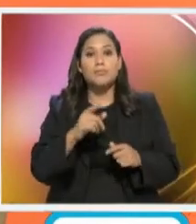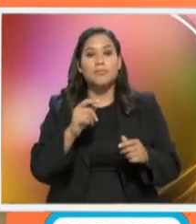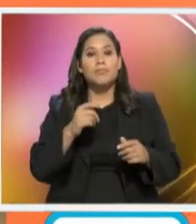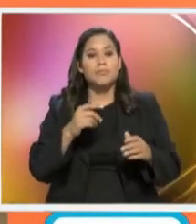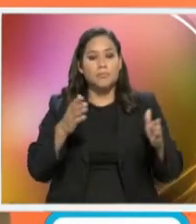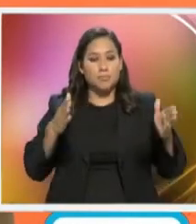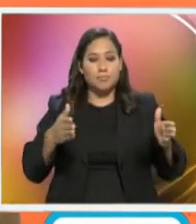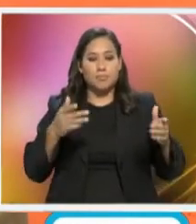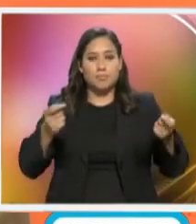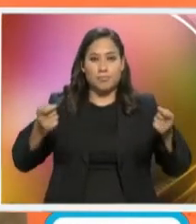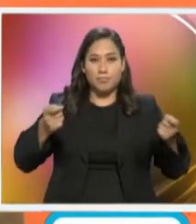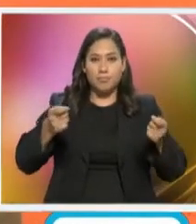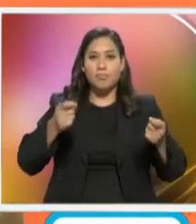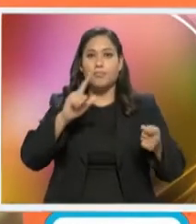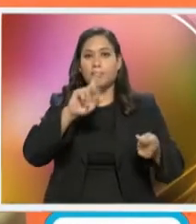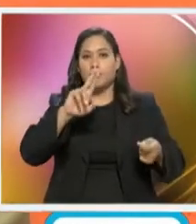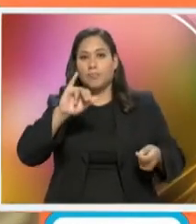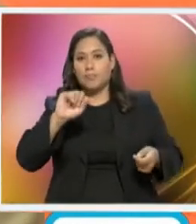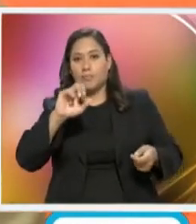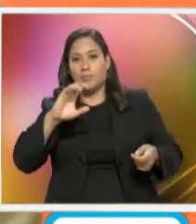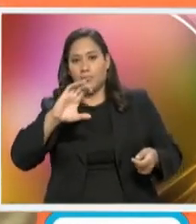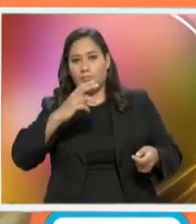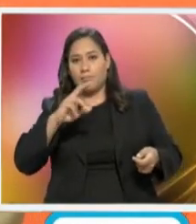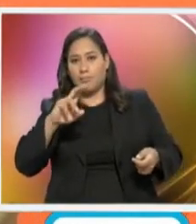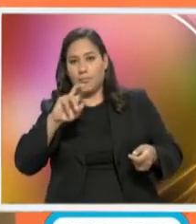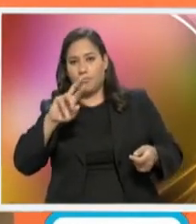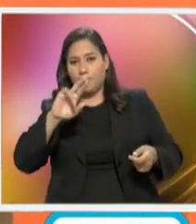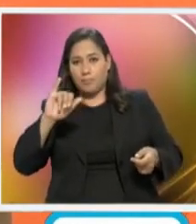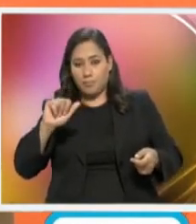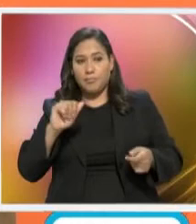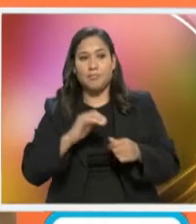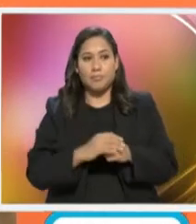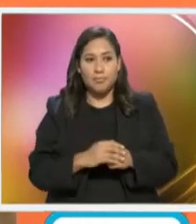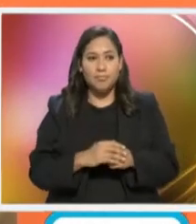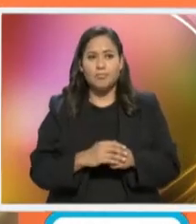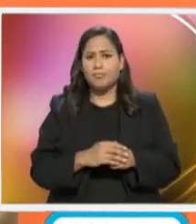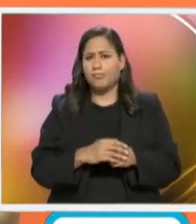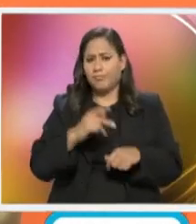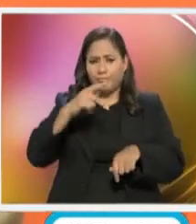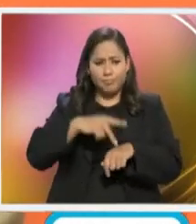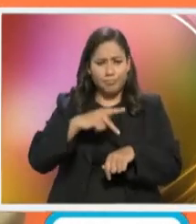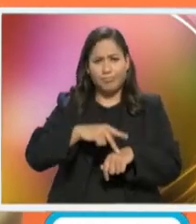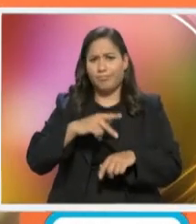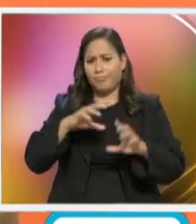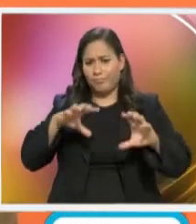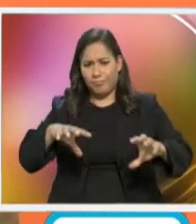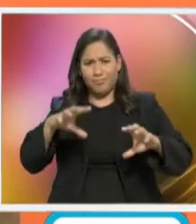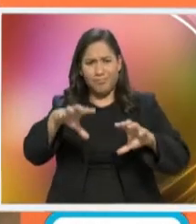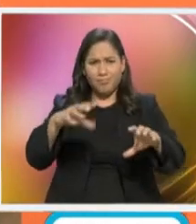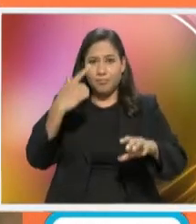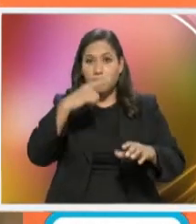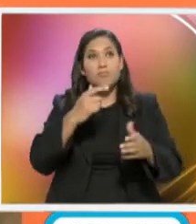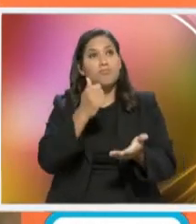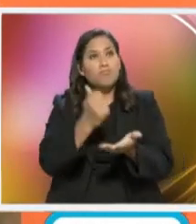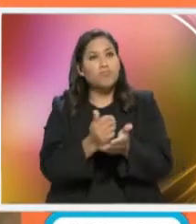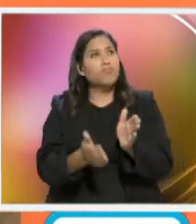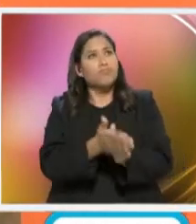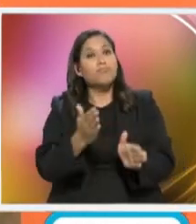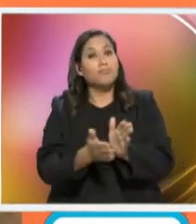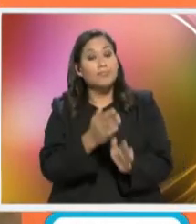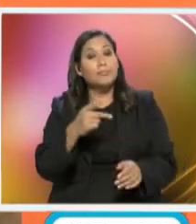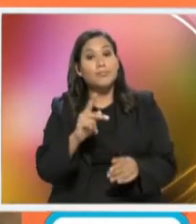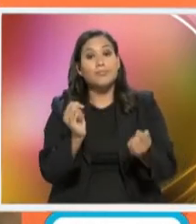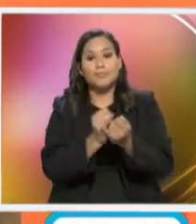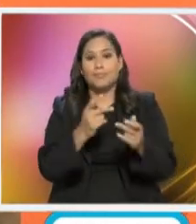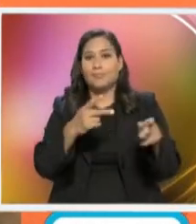sexenio De Luis Echeverría. de Luis Echeverría. Sí, era un pantano, rocas, no sé. Exacto, construyeron una ciudad, pero también construyeron